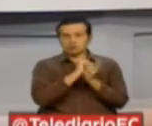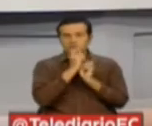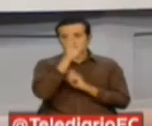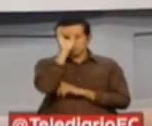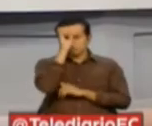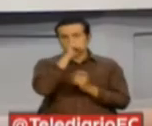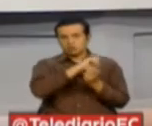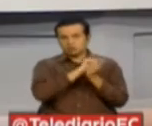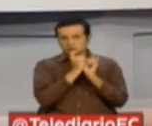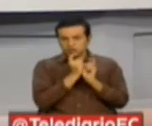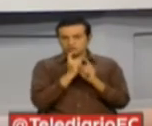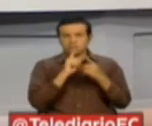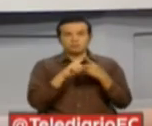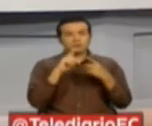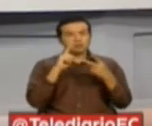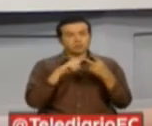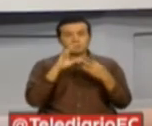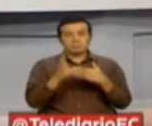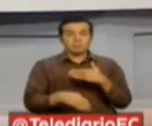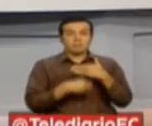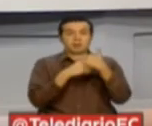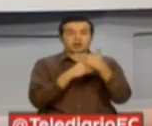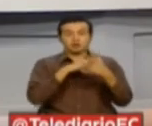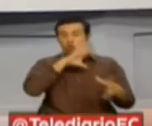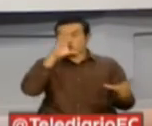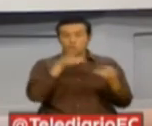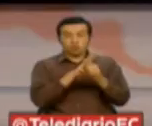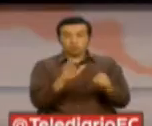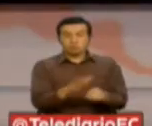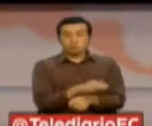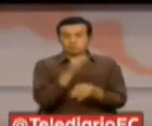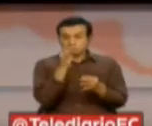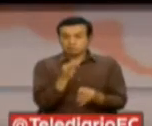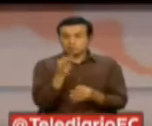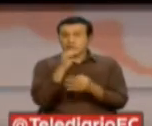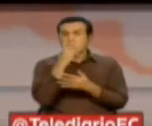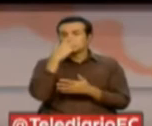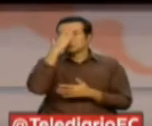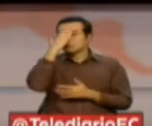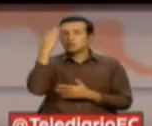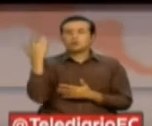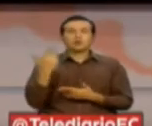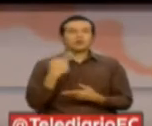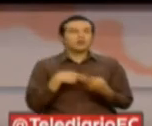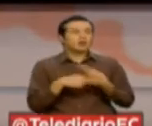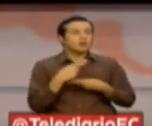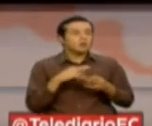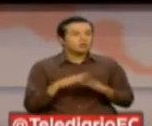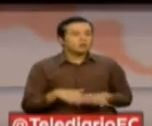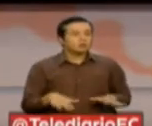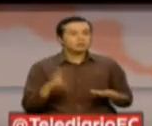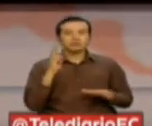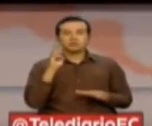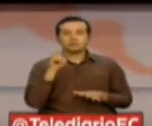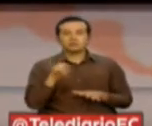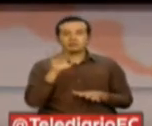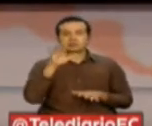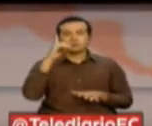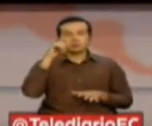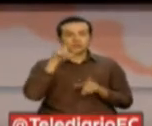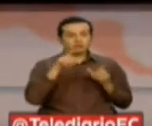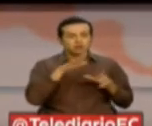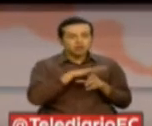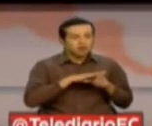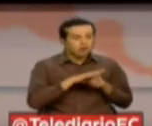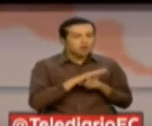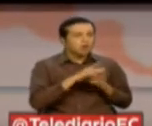conceptos pero para que esté complementado es de refrescamiento de conceptos sabemos que no podemos vivir de un mercado de 16.5 millones de